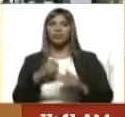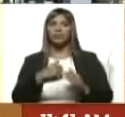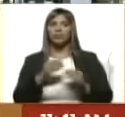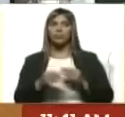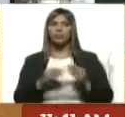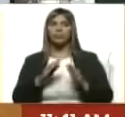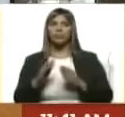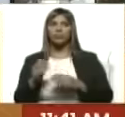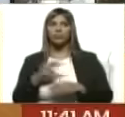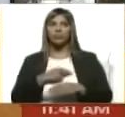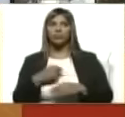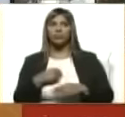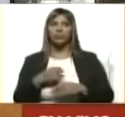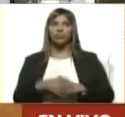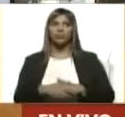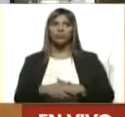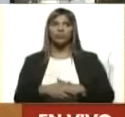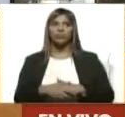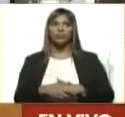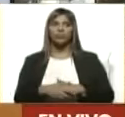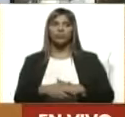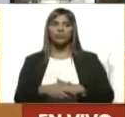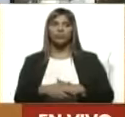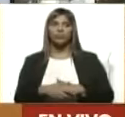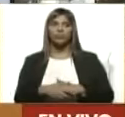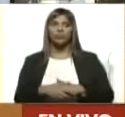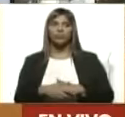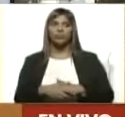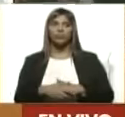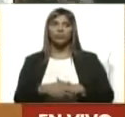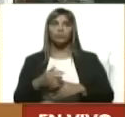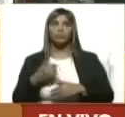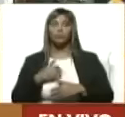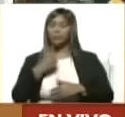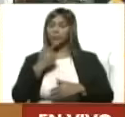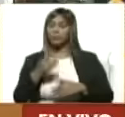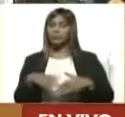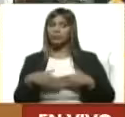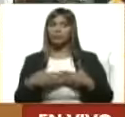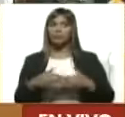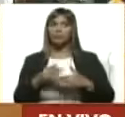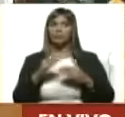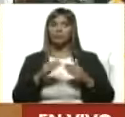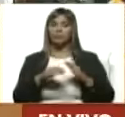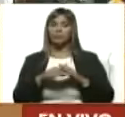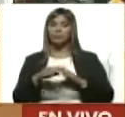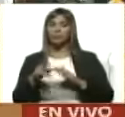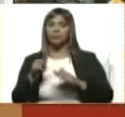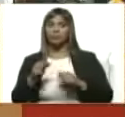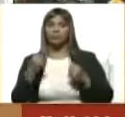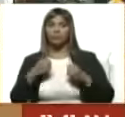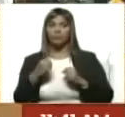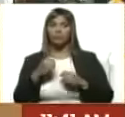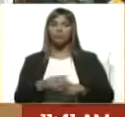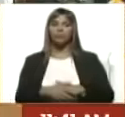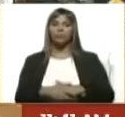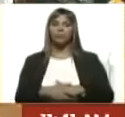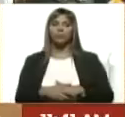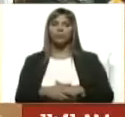nosotros, entre nosotros lo hacemos, ¿ves? Lo que digo es que sigamos poniendo eso en práctica.